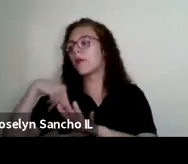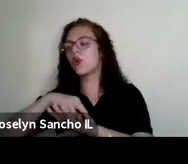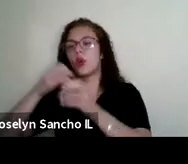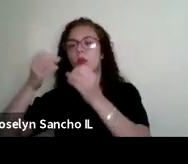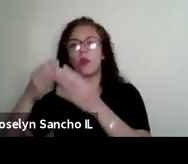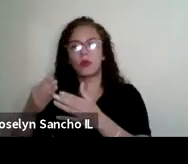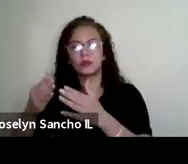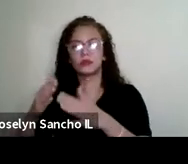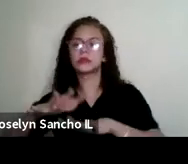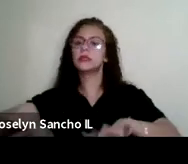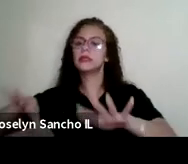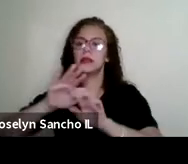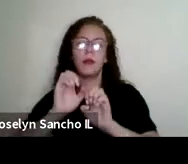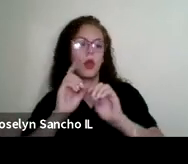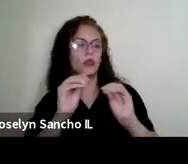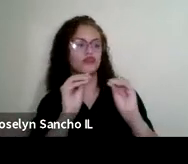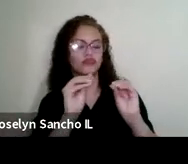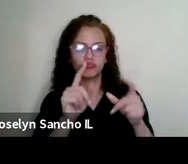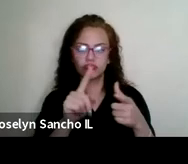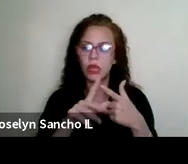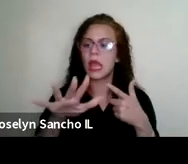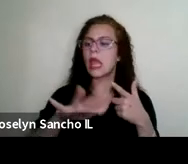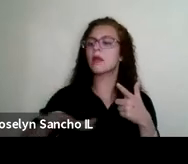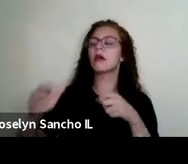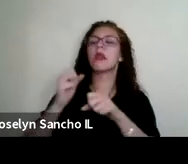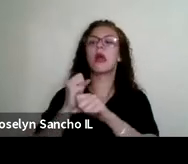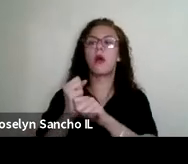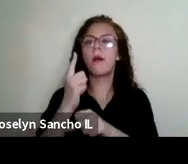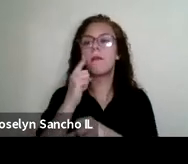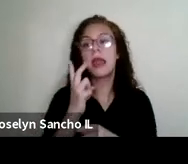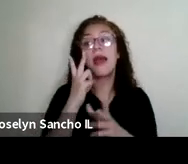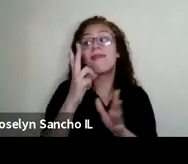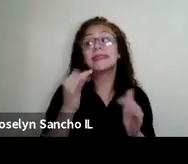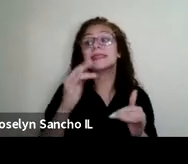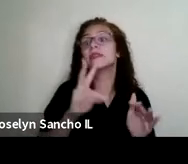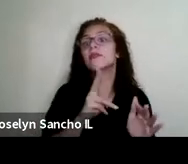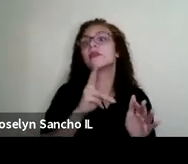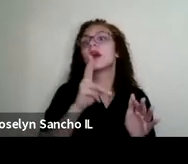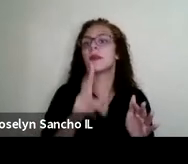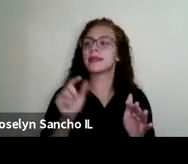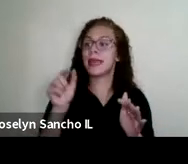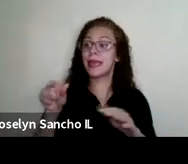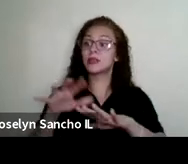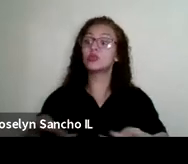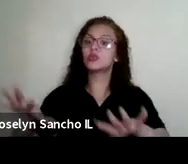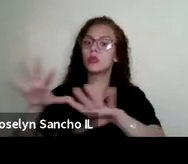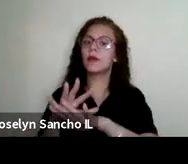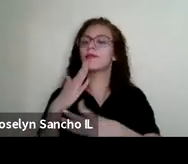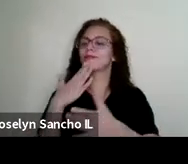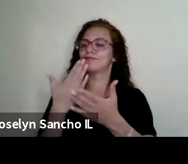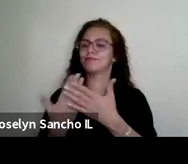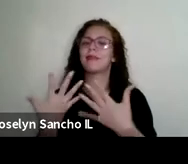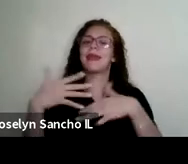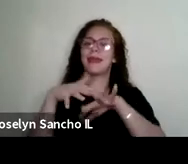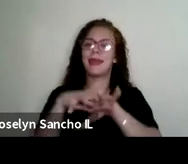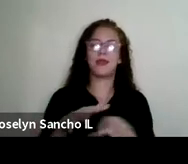en los espacios educativos, en los espacios laborales, para ver si realmente esos espacios son